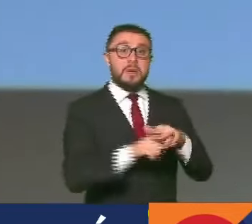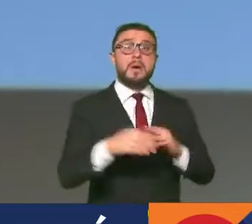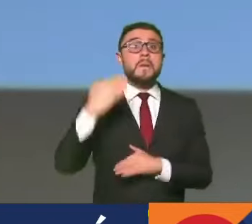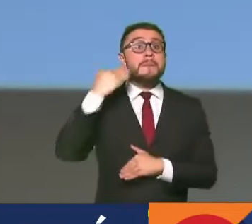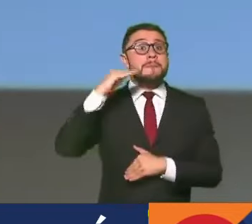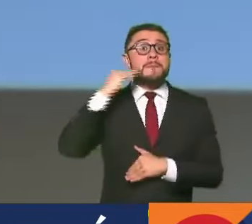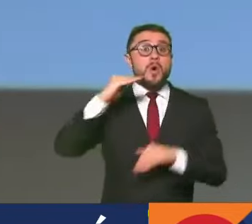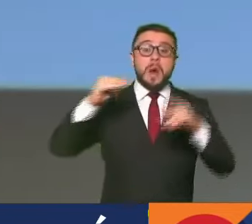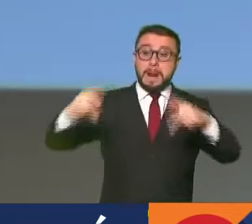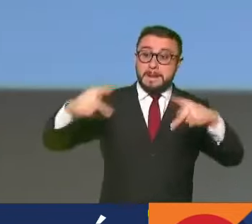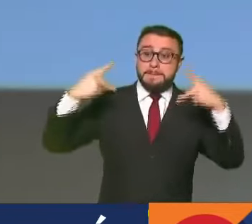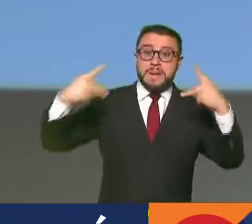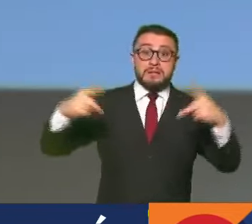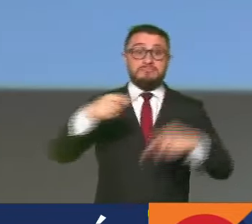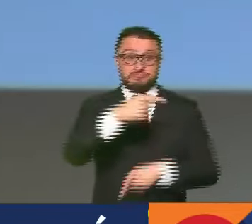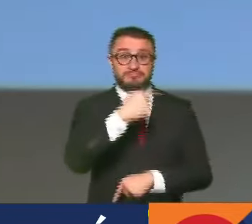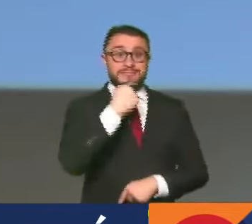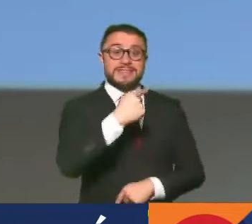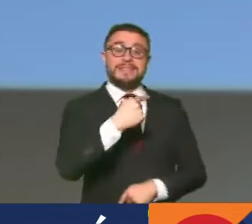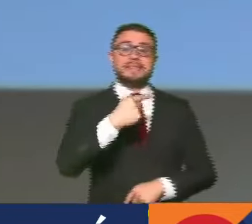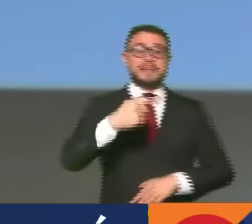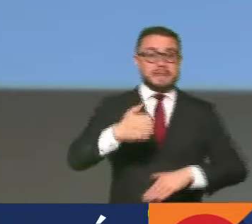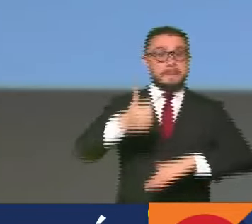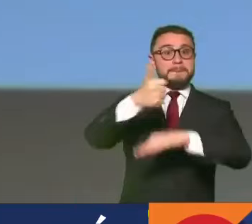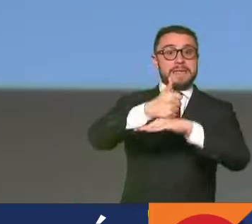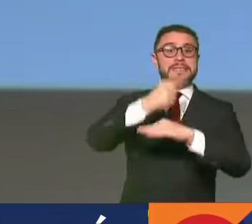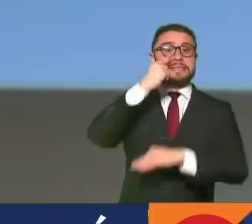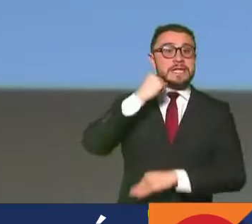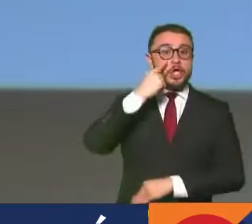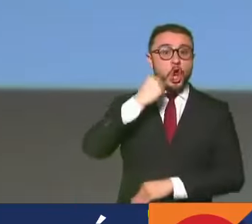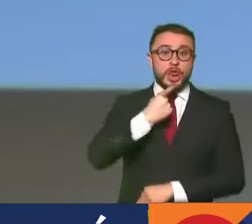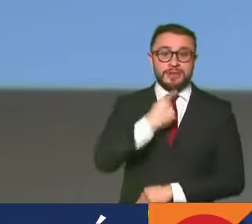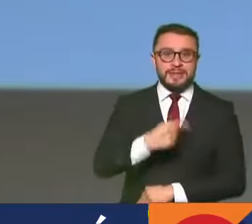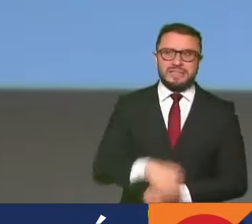señor presidente, dice Petro. Ese Petro.